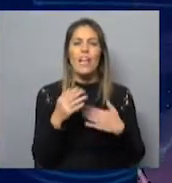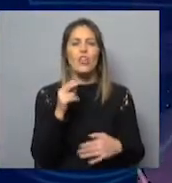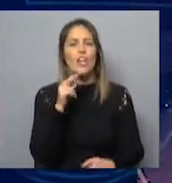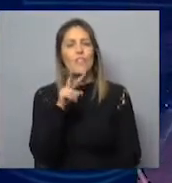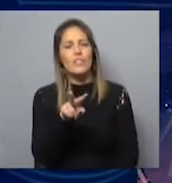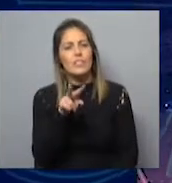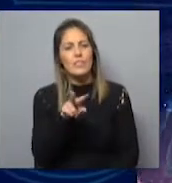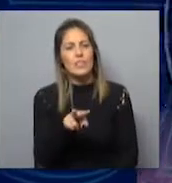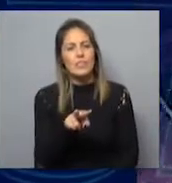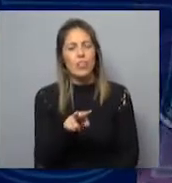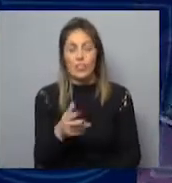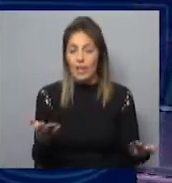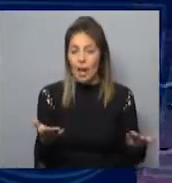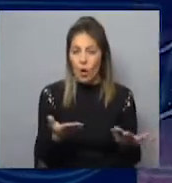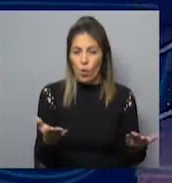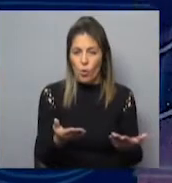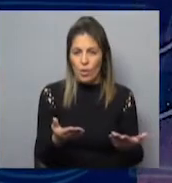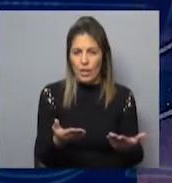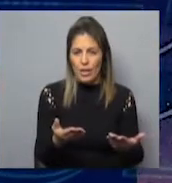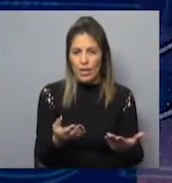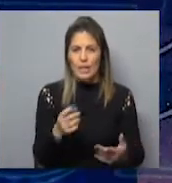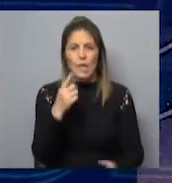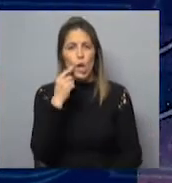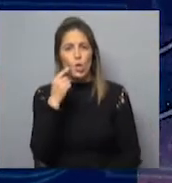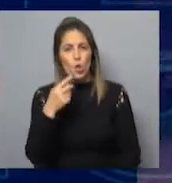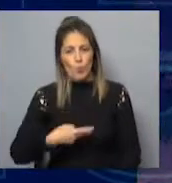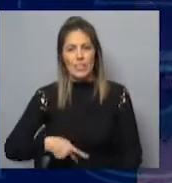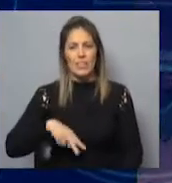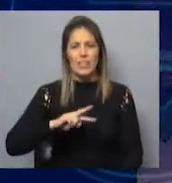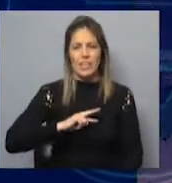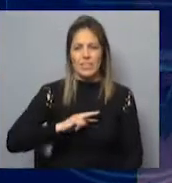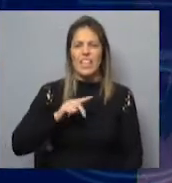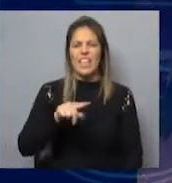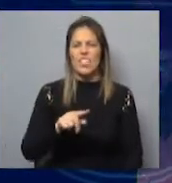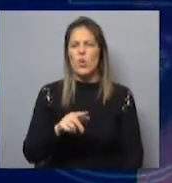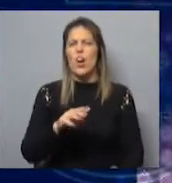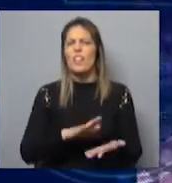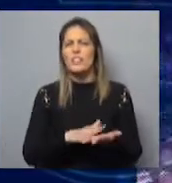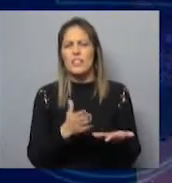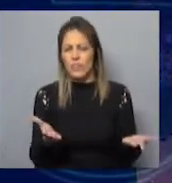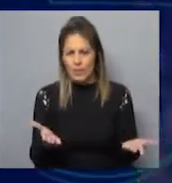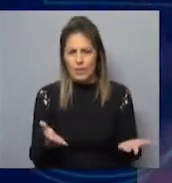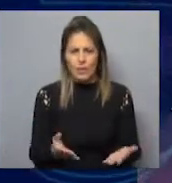civilización reciente que tenían los hombres atrás es a qué se debe